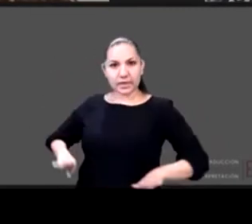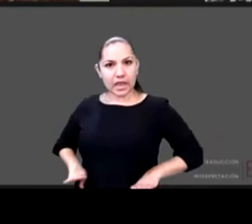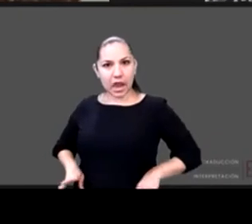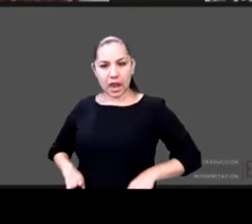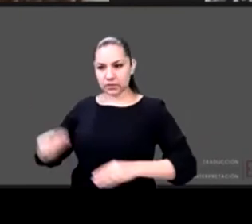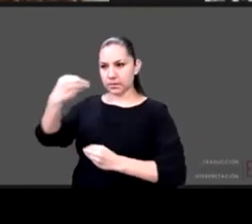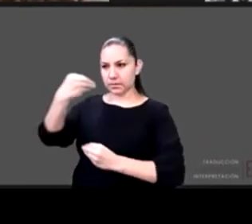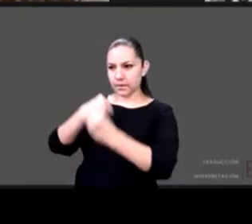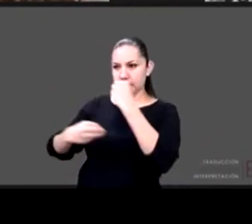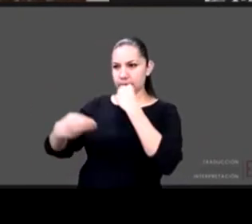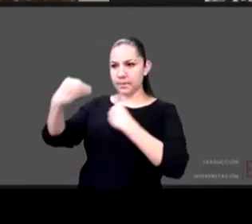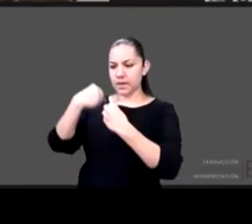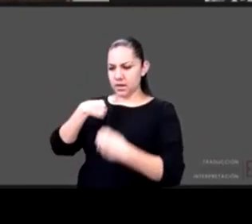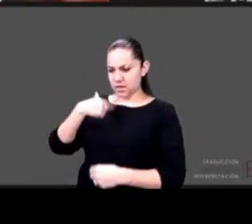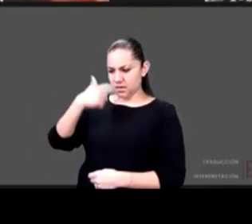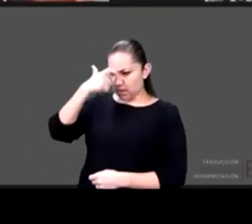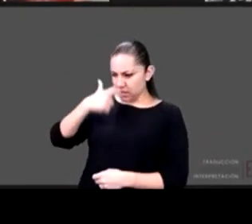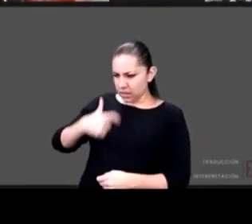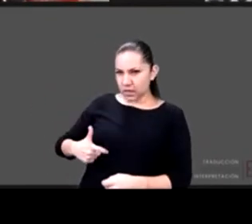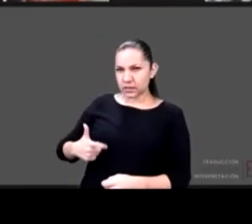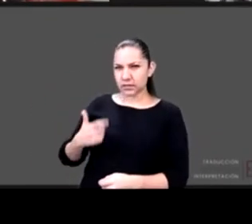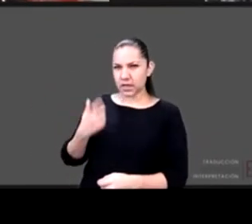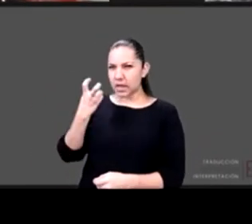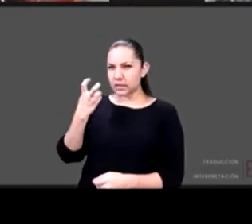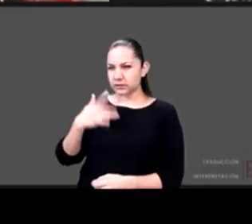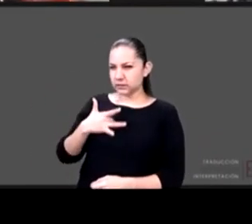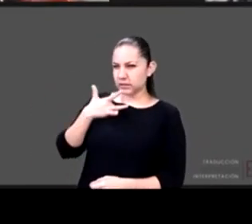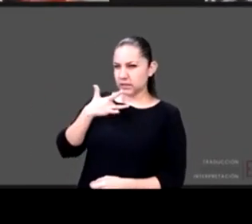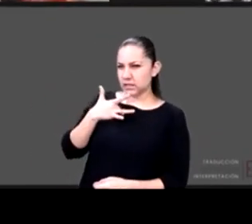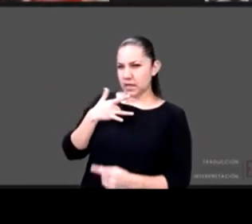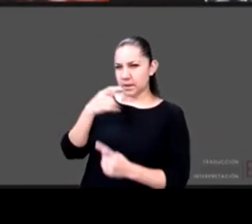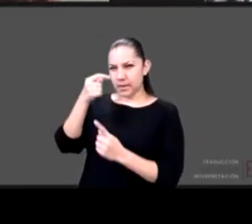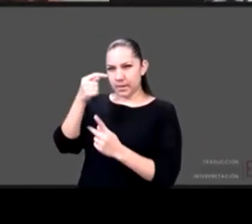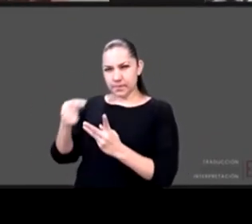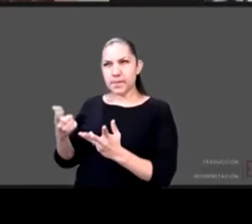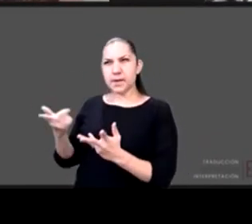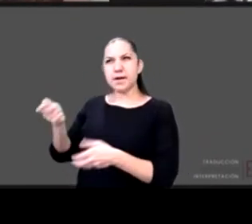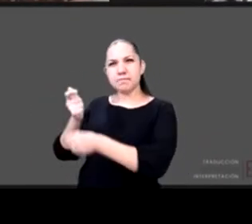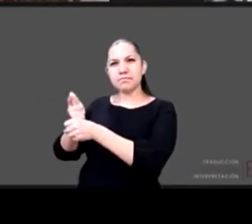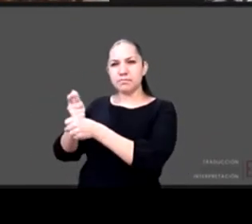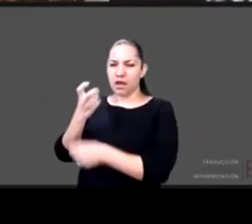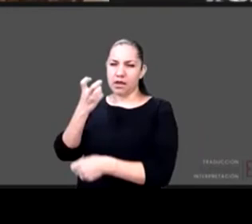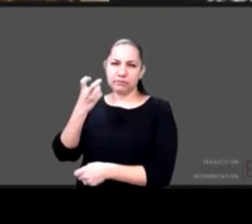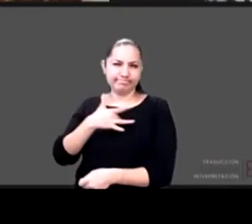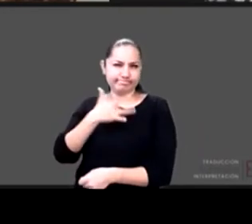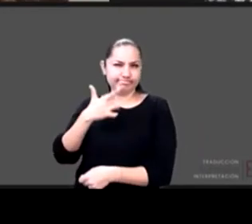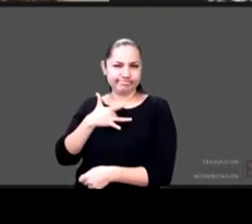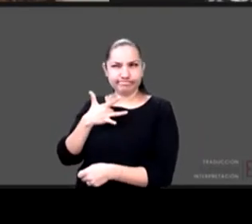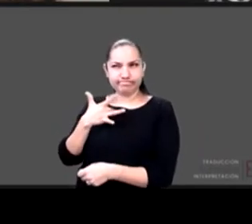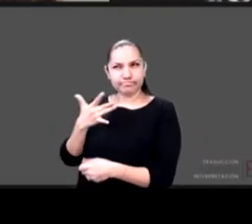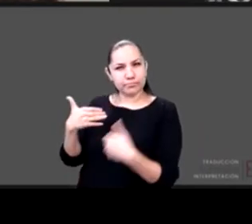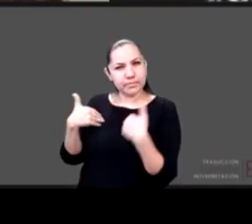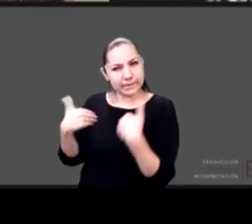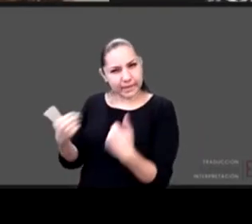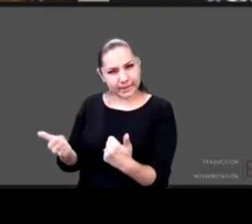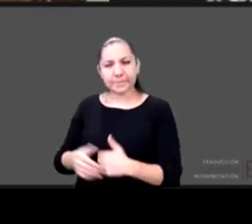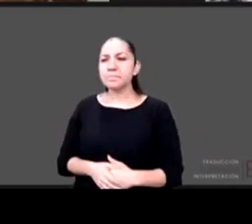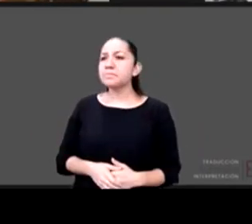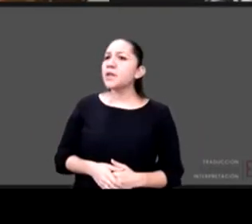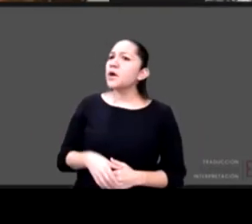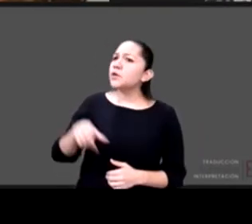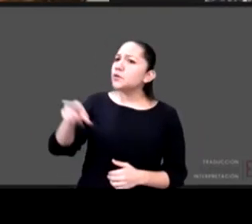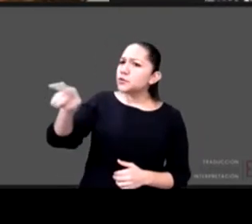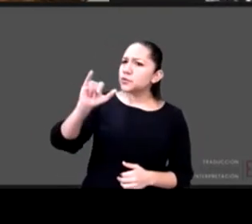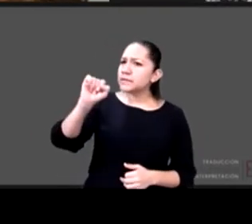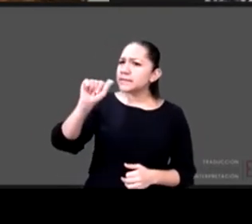Gracias, Dani. Isa, te estoy viendo por la cámara y digo, como que nos quieres decir algo a esa pregunta. A ver, tú que estás directo